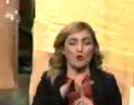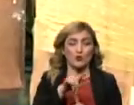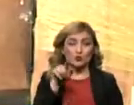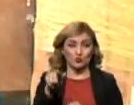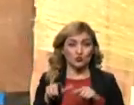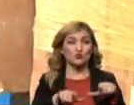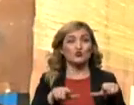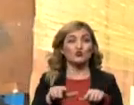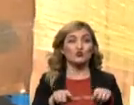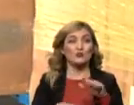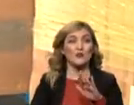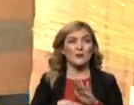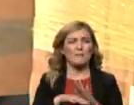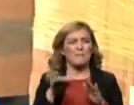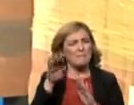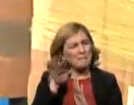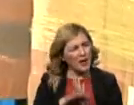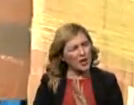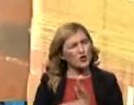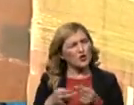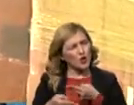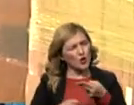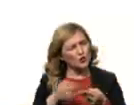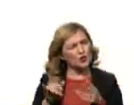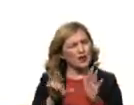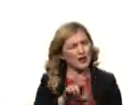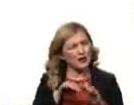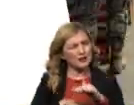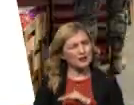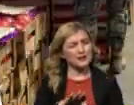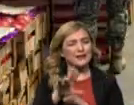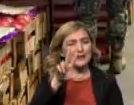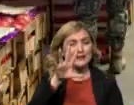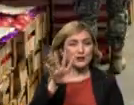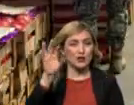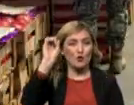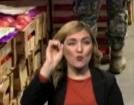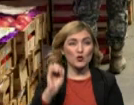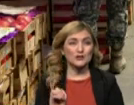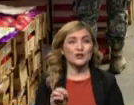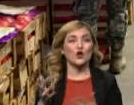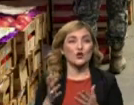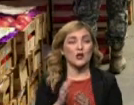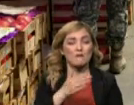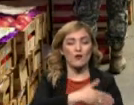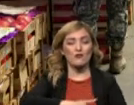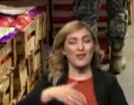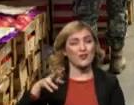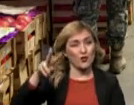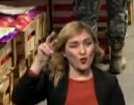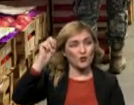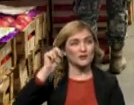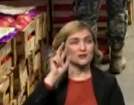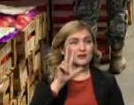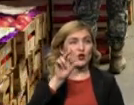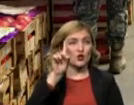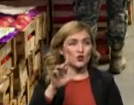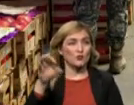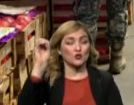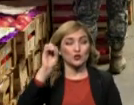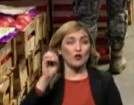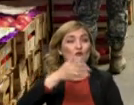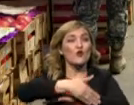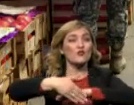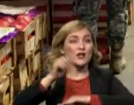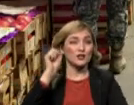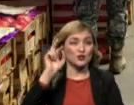por donde menos contrabando ingresa al país, pues el 35% es por la frontera norte, el 31% por